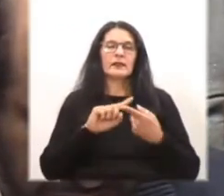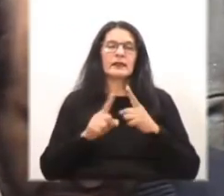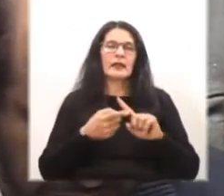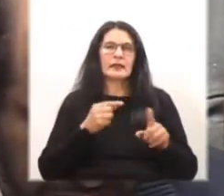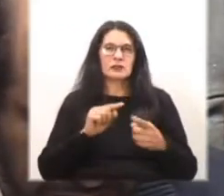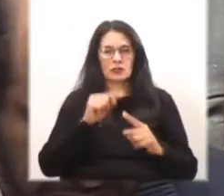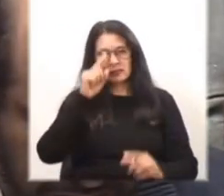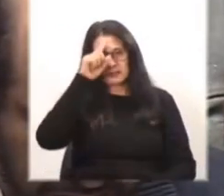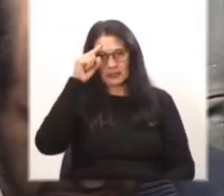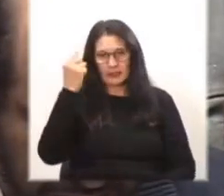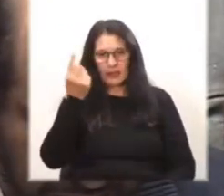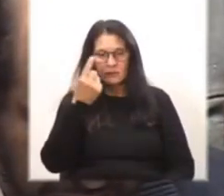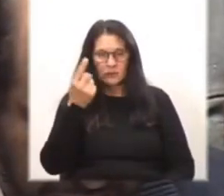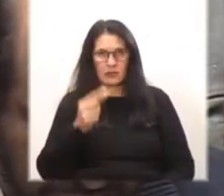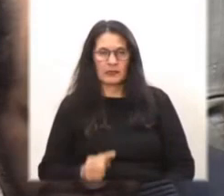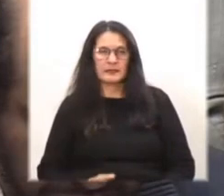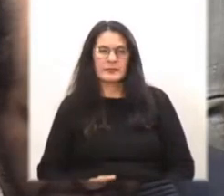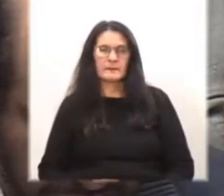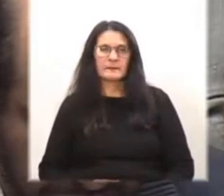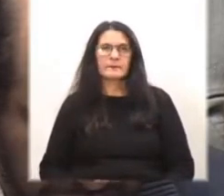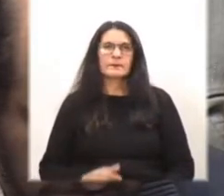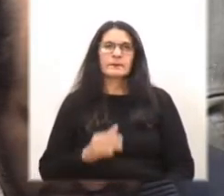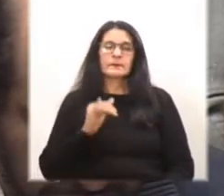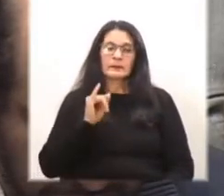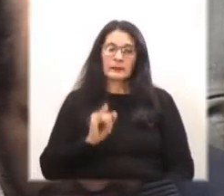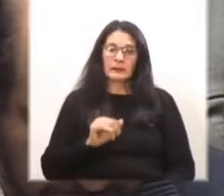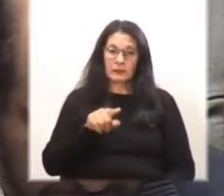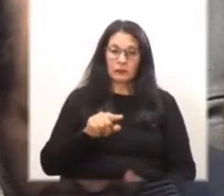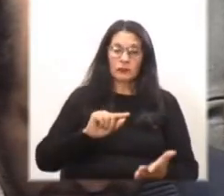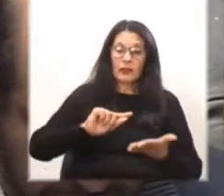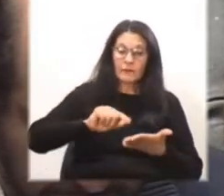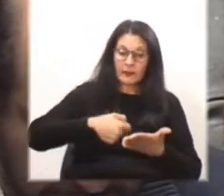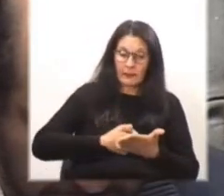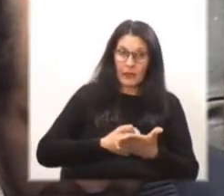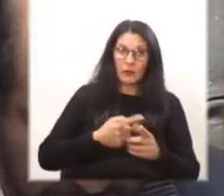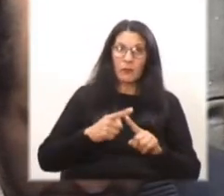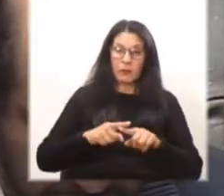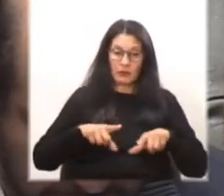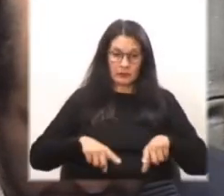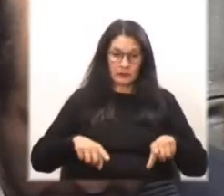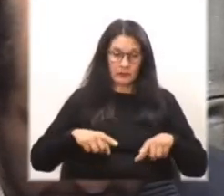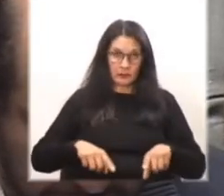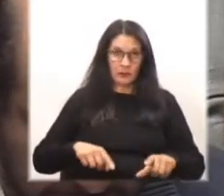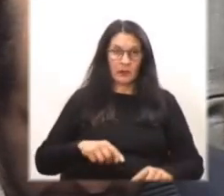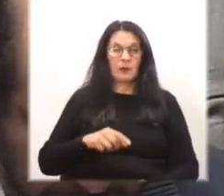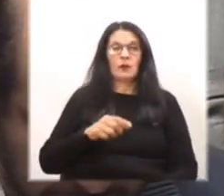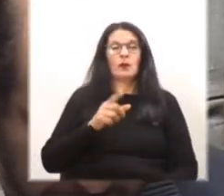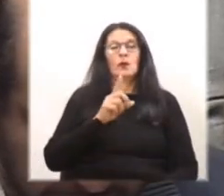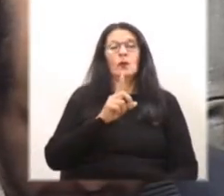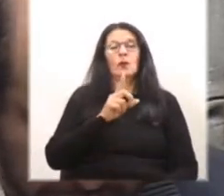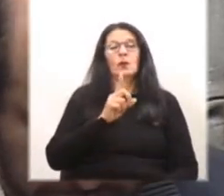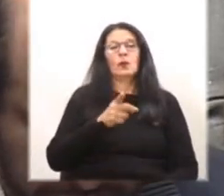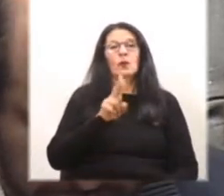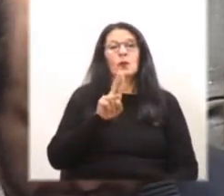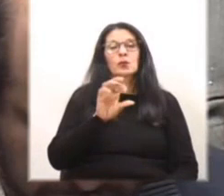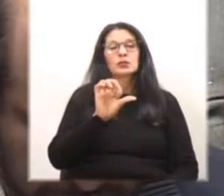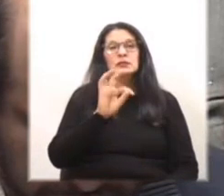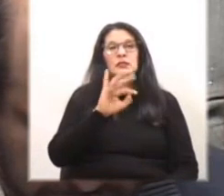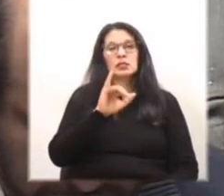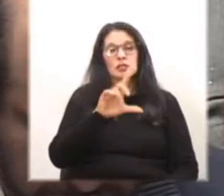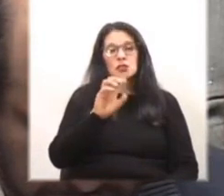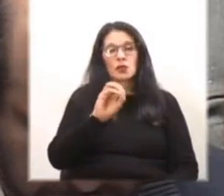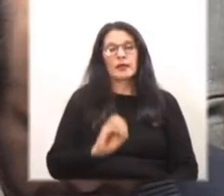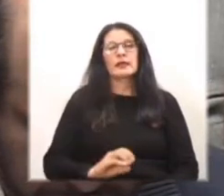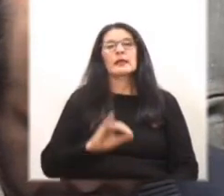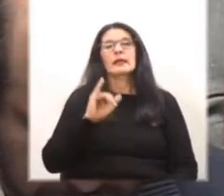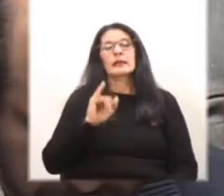Exteriores. Y esto está firmado por el canciller Francisco Bustillo y por el entonces presidente de la delegación de